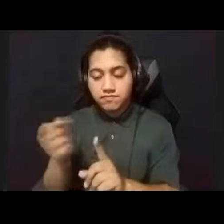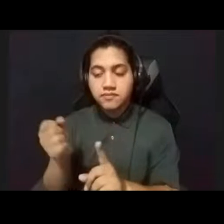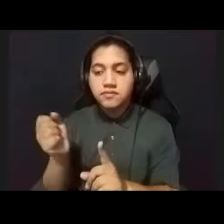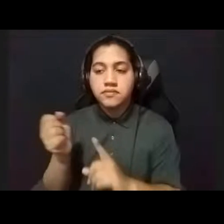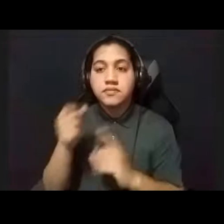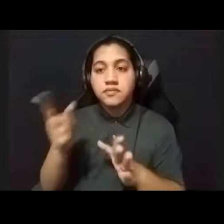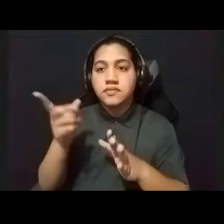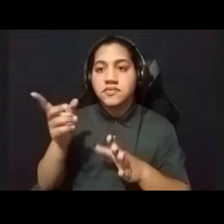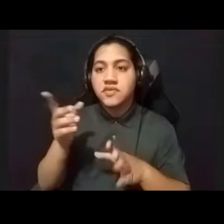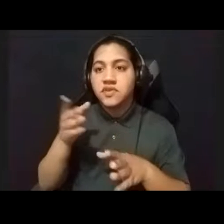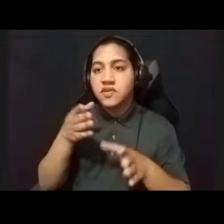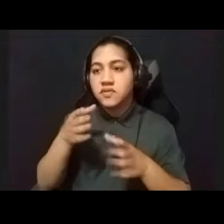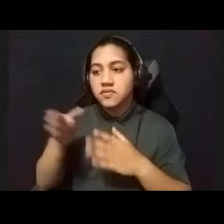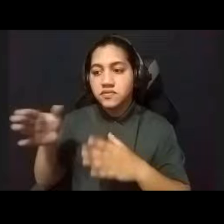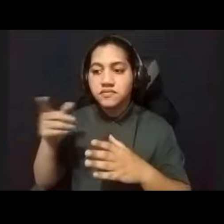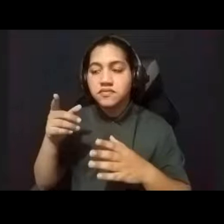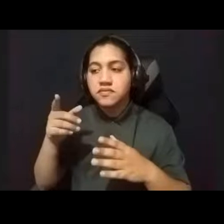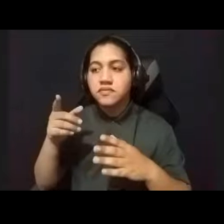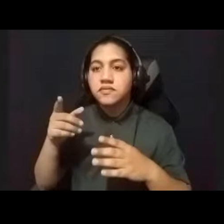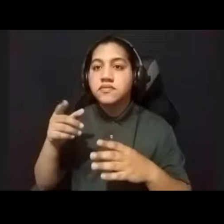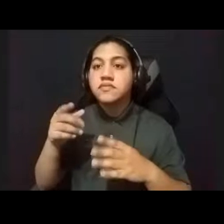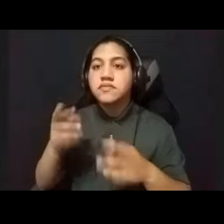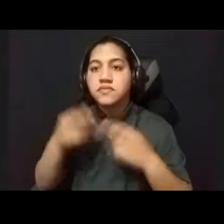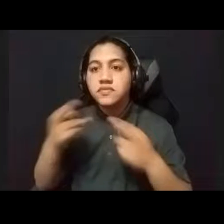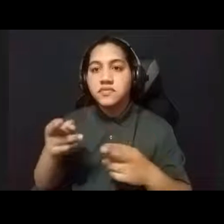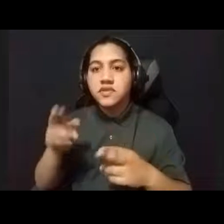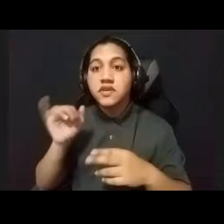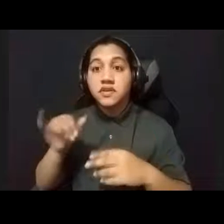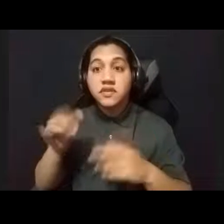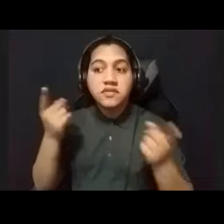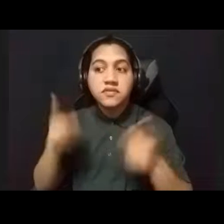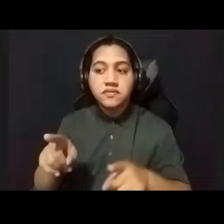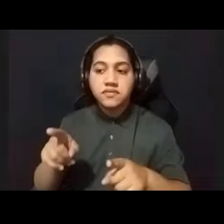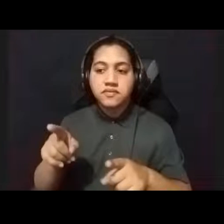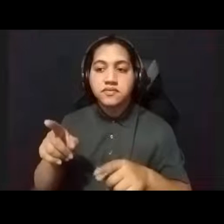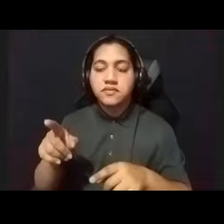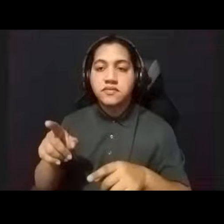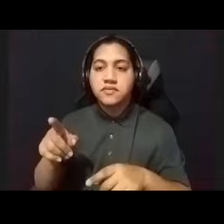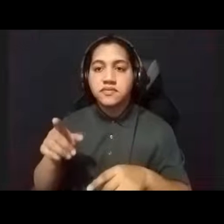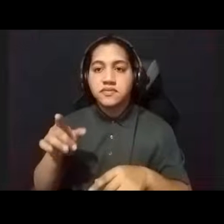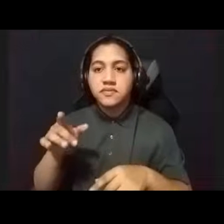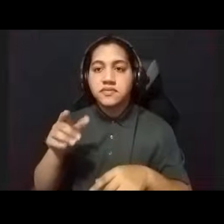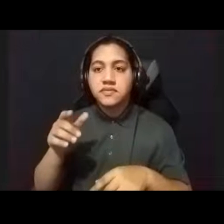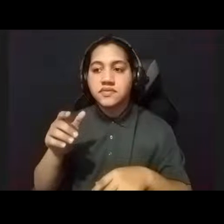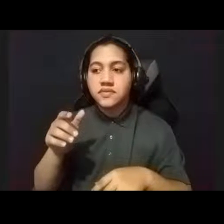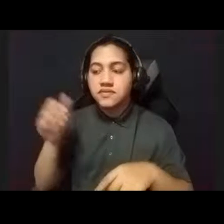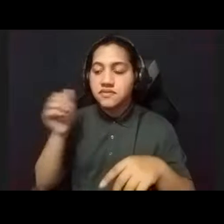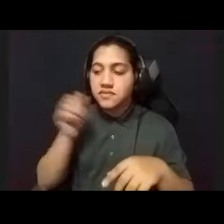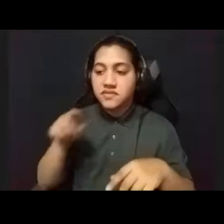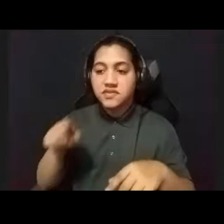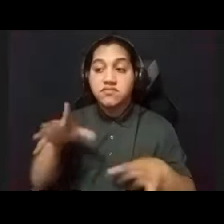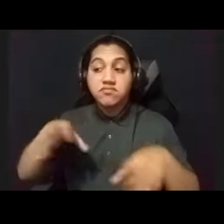las versiones se sugiere constantemente que eso es lo que va a suceder, que ella tiene que aceptar que el marido le